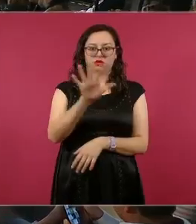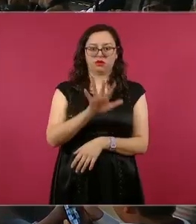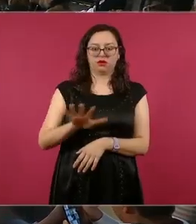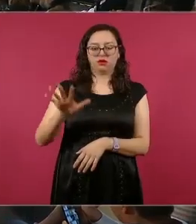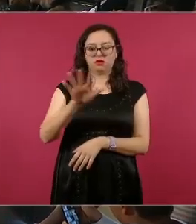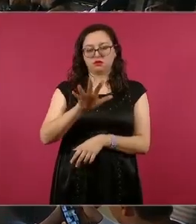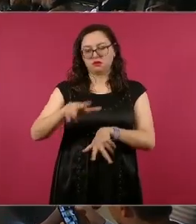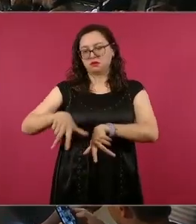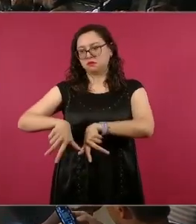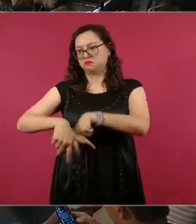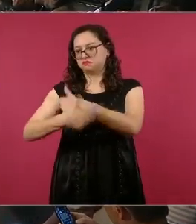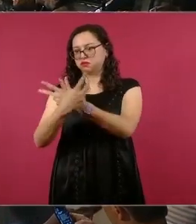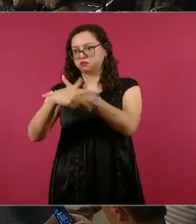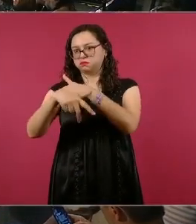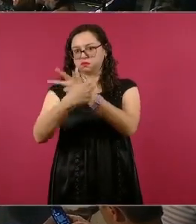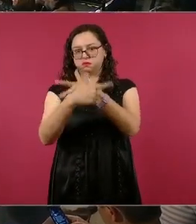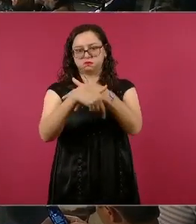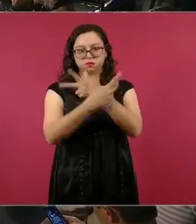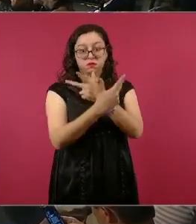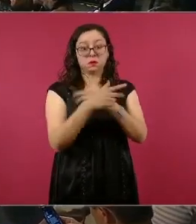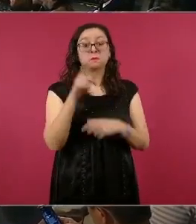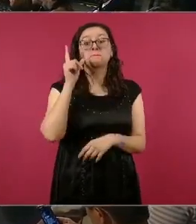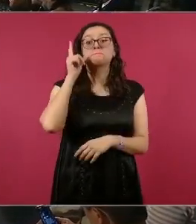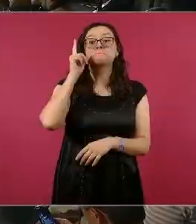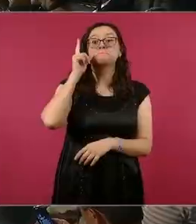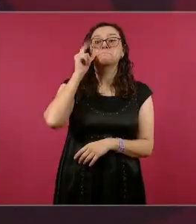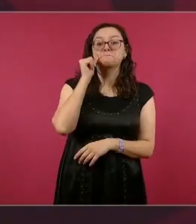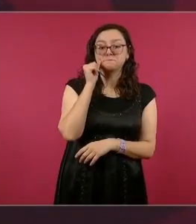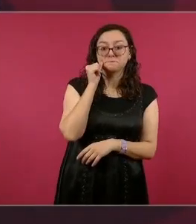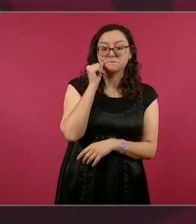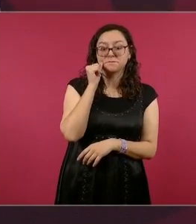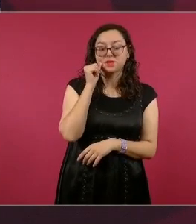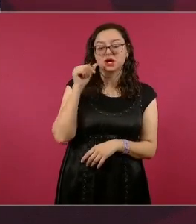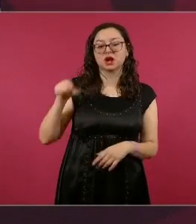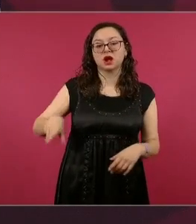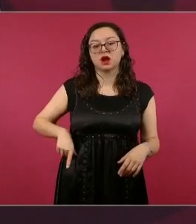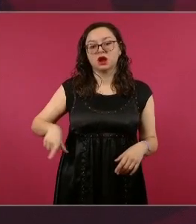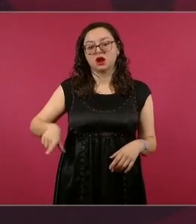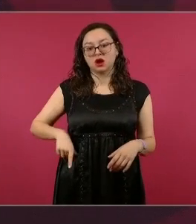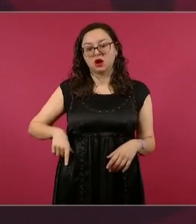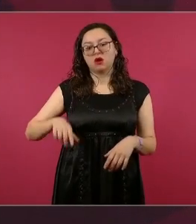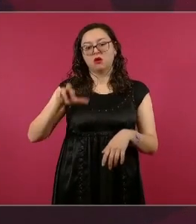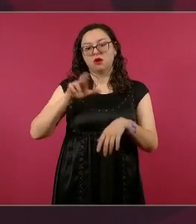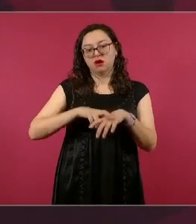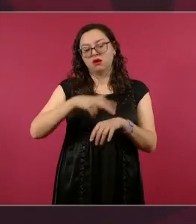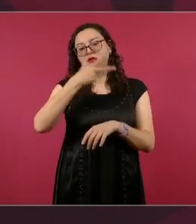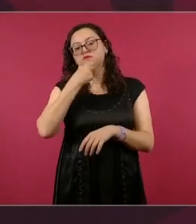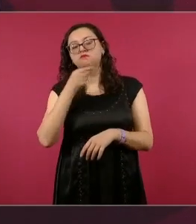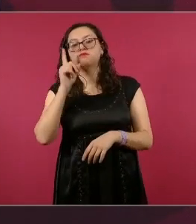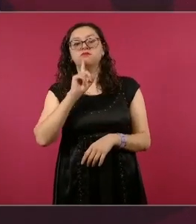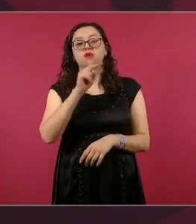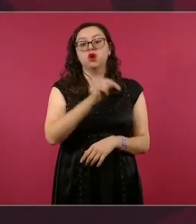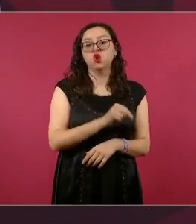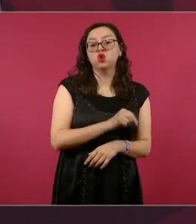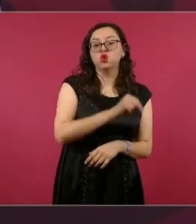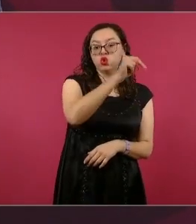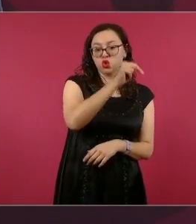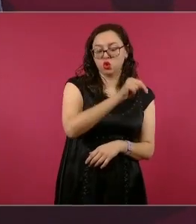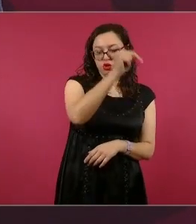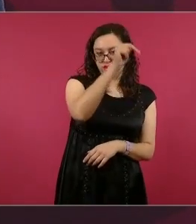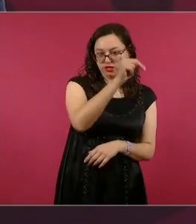las autoridades del centro del país y mañana con gobernadoras, gobernadores del norte, que ya